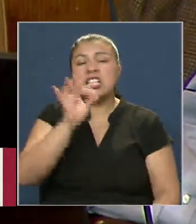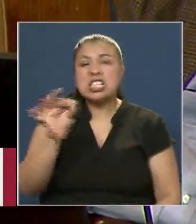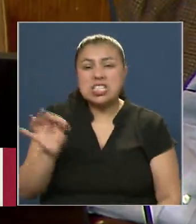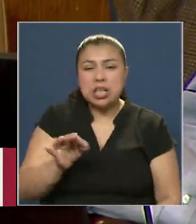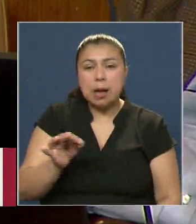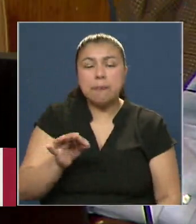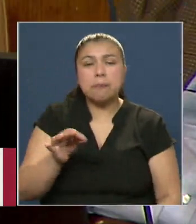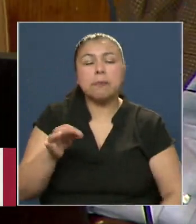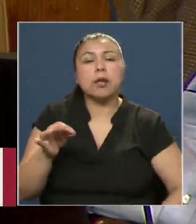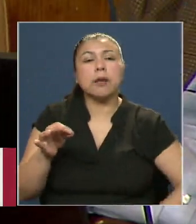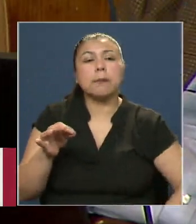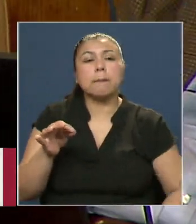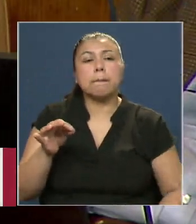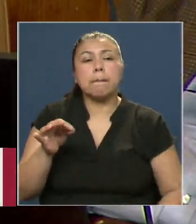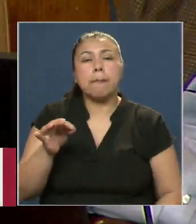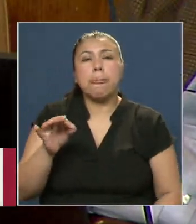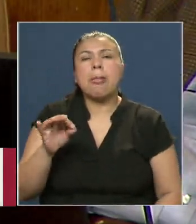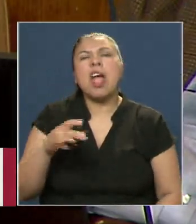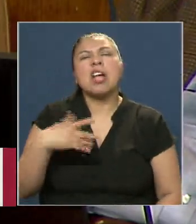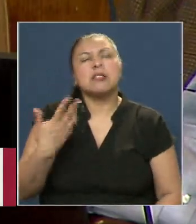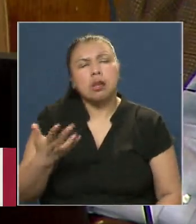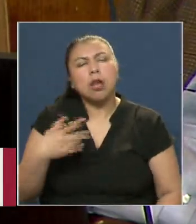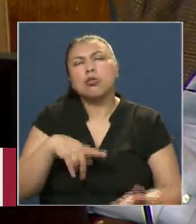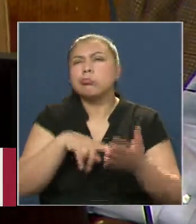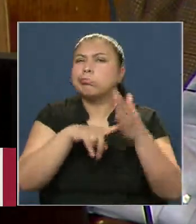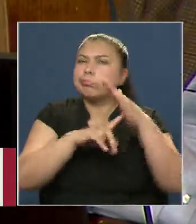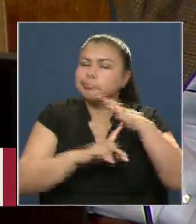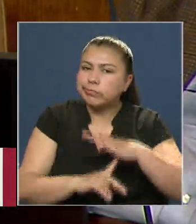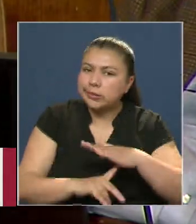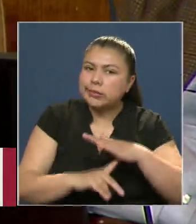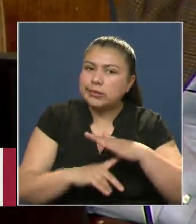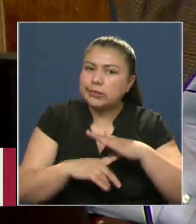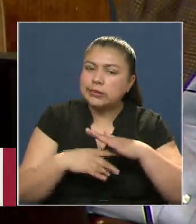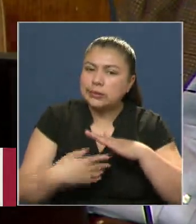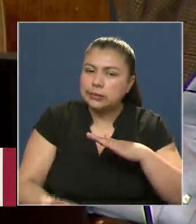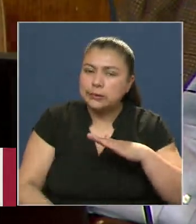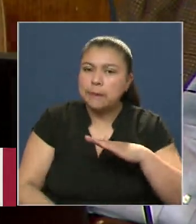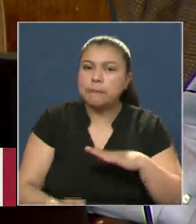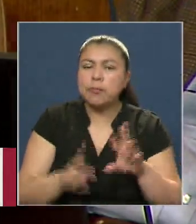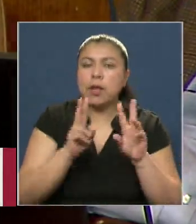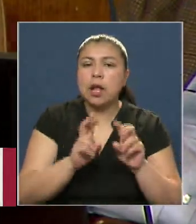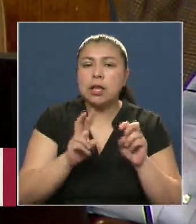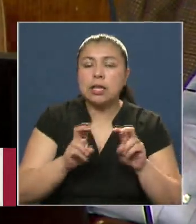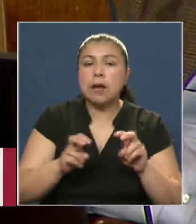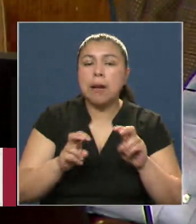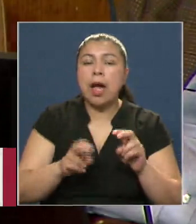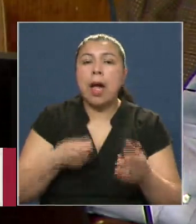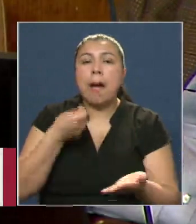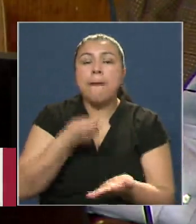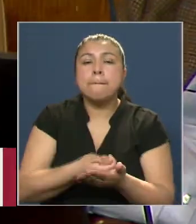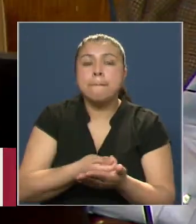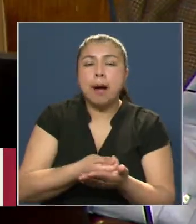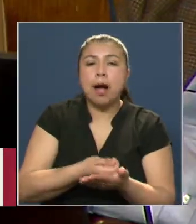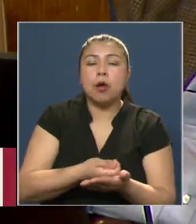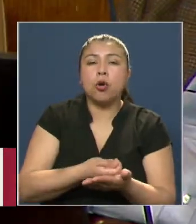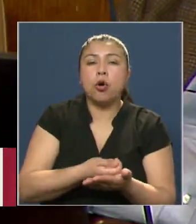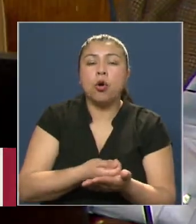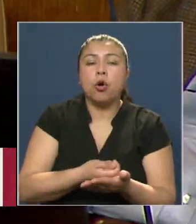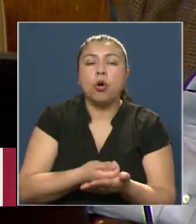se produce una discriminación. El tema de las contribuciones. Hay